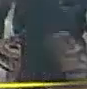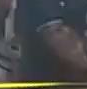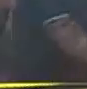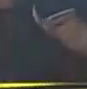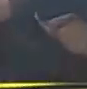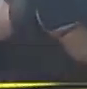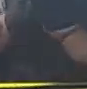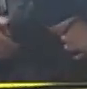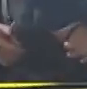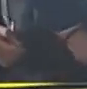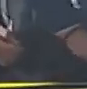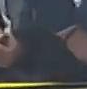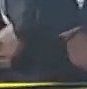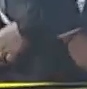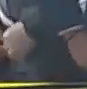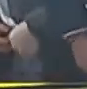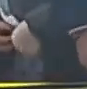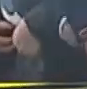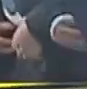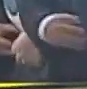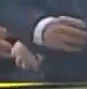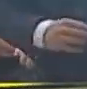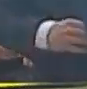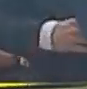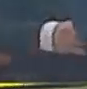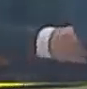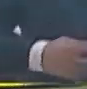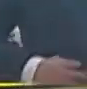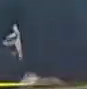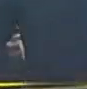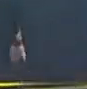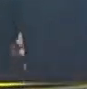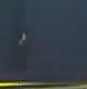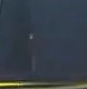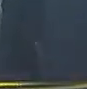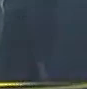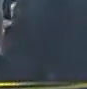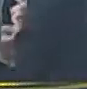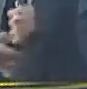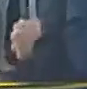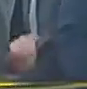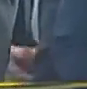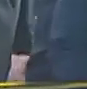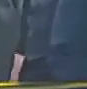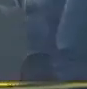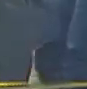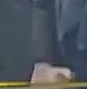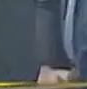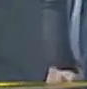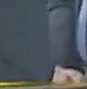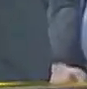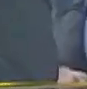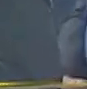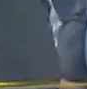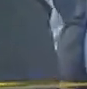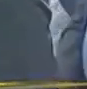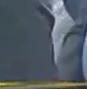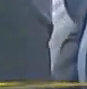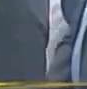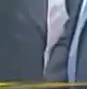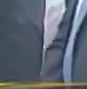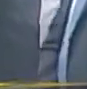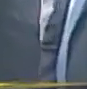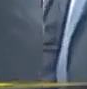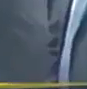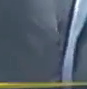Acabamos de escuchar al presidente de la República Bolivariana de Venezuela, Nicolás Maduro, durante esta nueva jornada de trabajo del Consejo Nacional